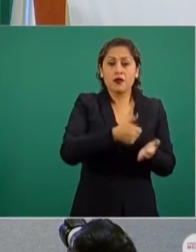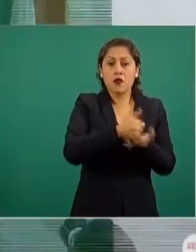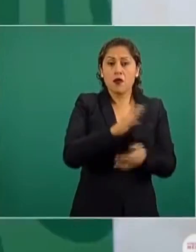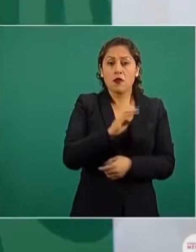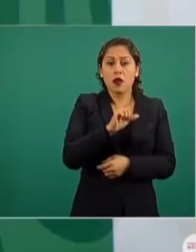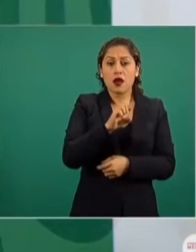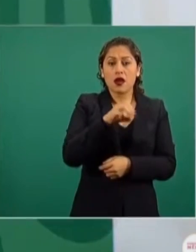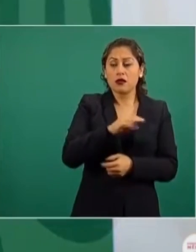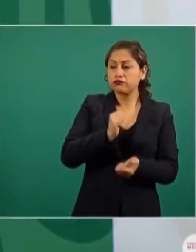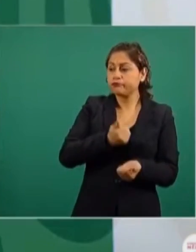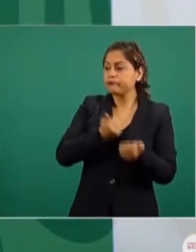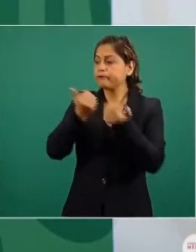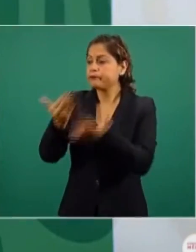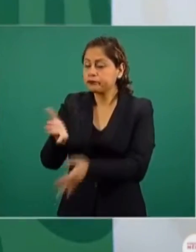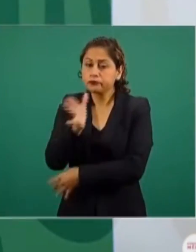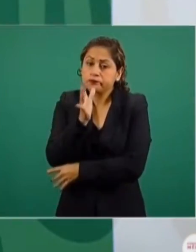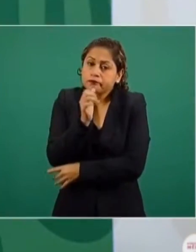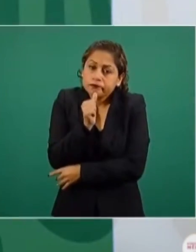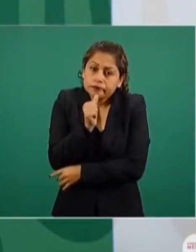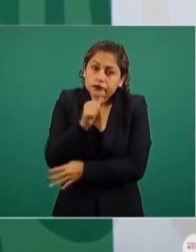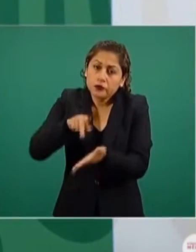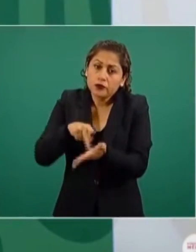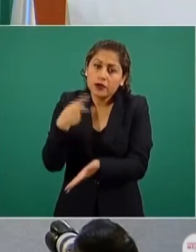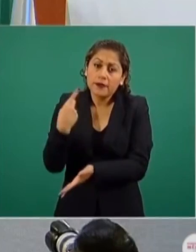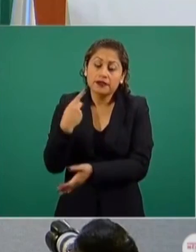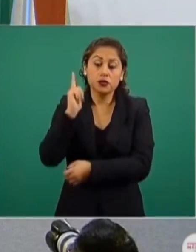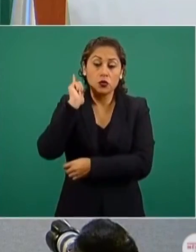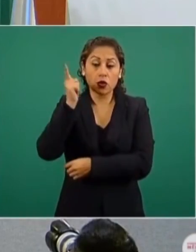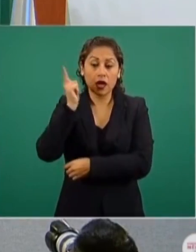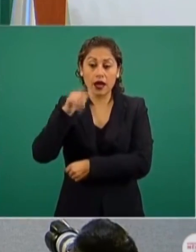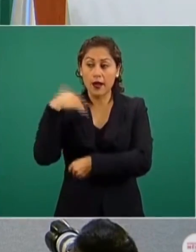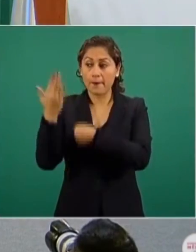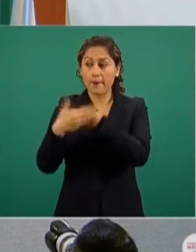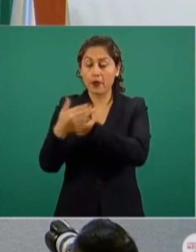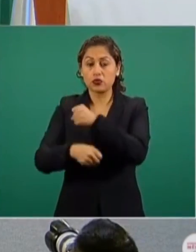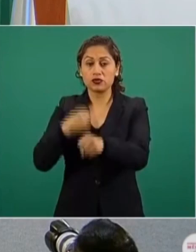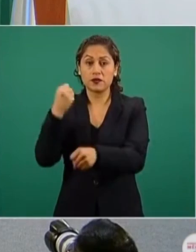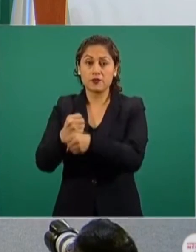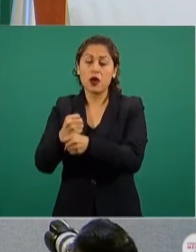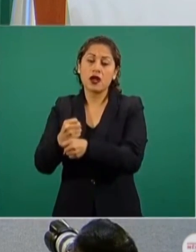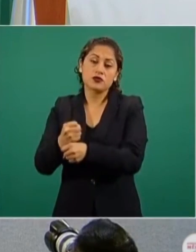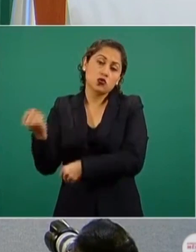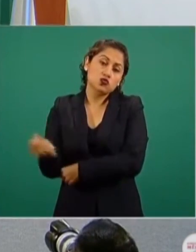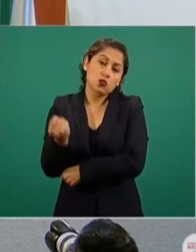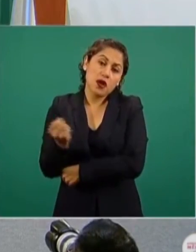otra vez. Mejor suerte para el año próximo, Melchor, Gaspar y Baltasar.